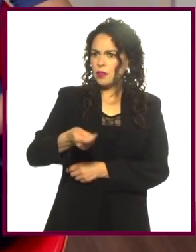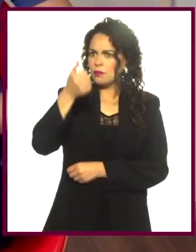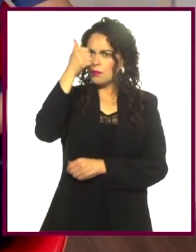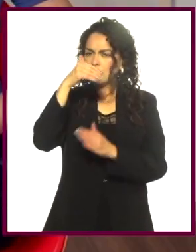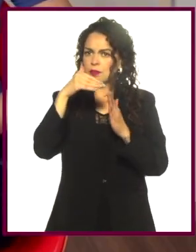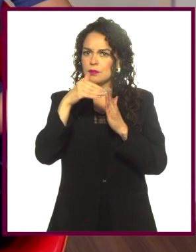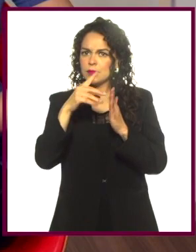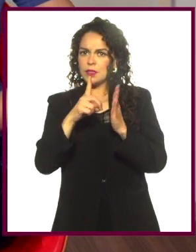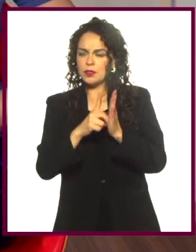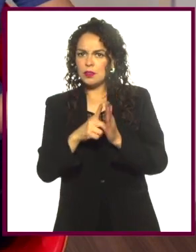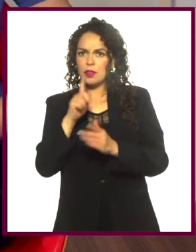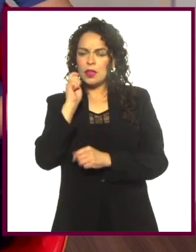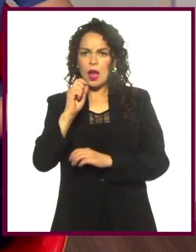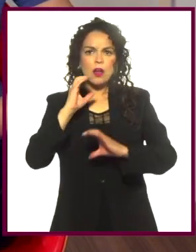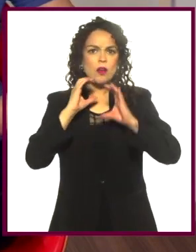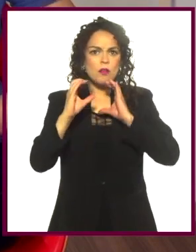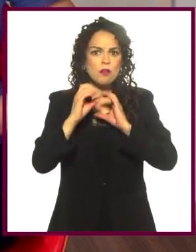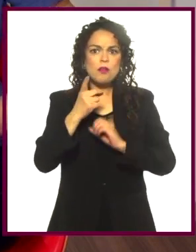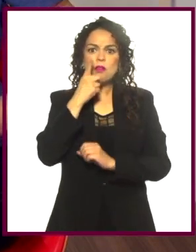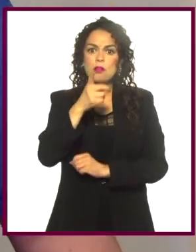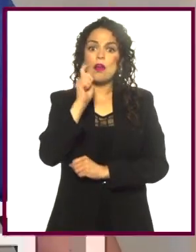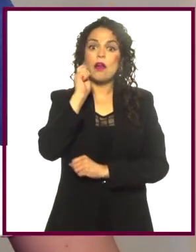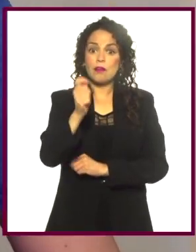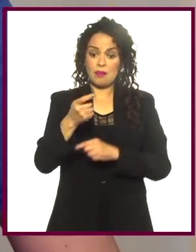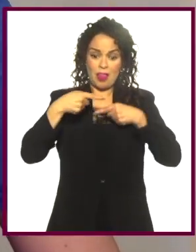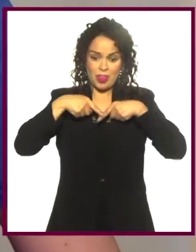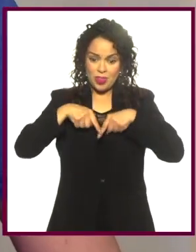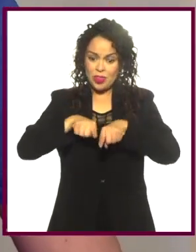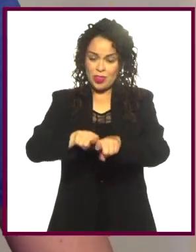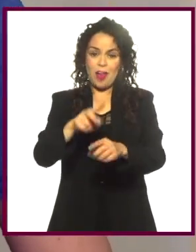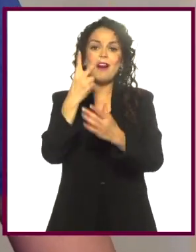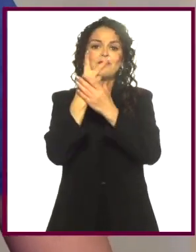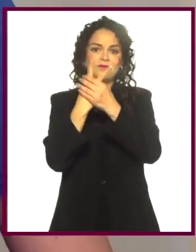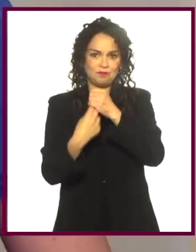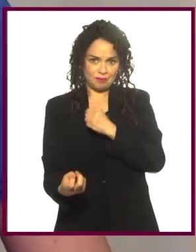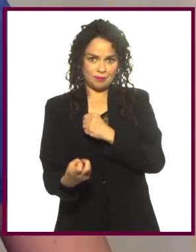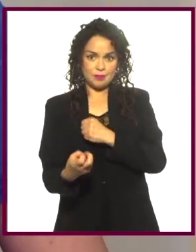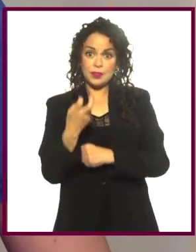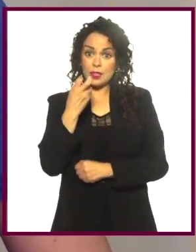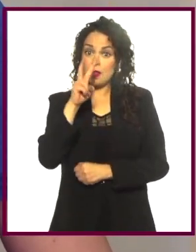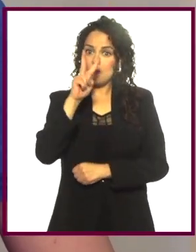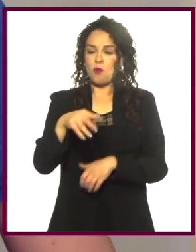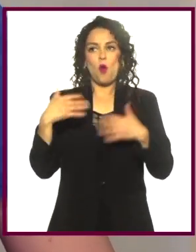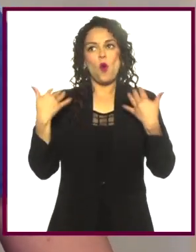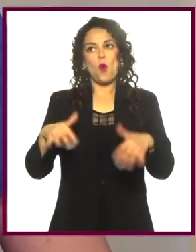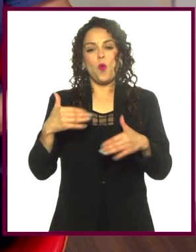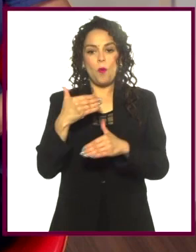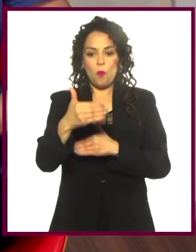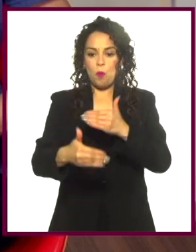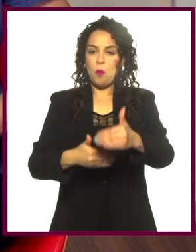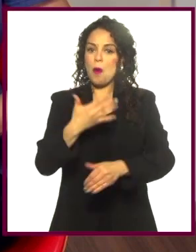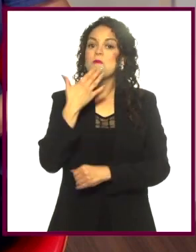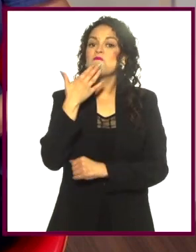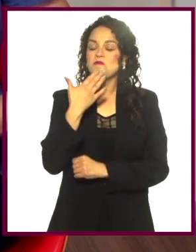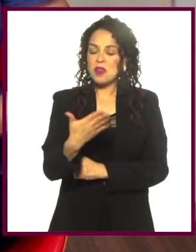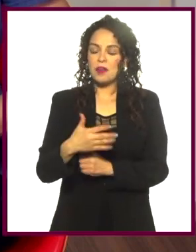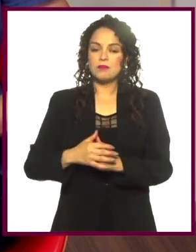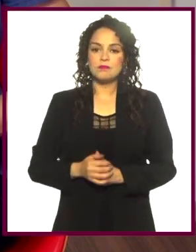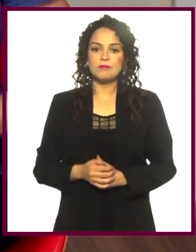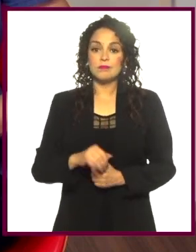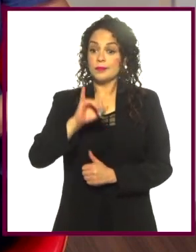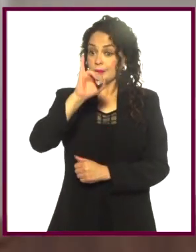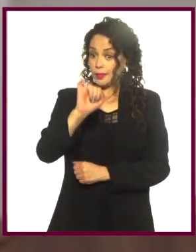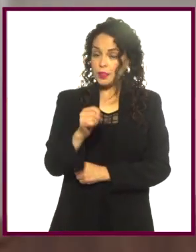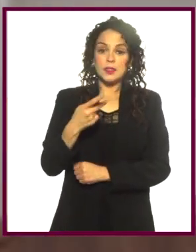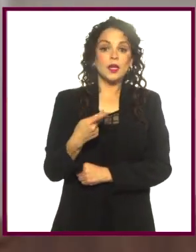vemos que toma en cuenta que la comunicación también es bidireccional. Creo que eso es un gran avance. Sí,